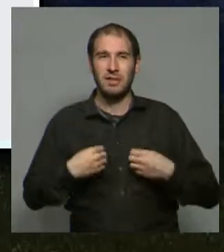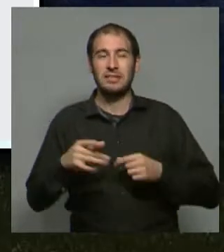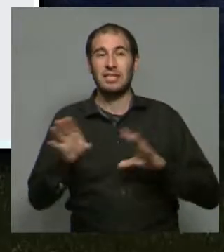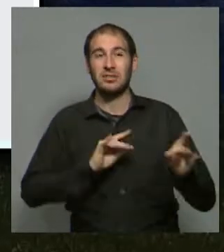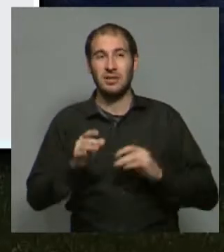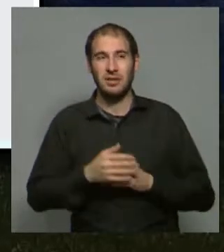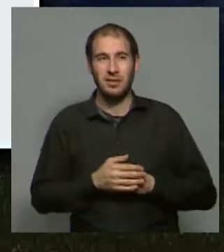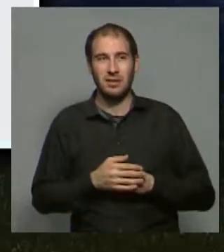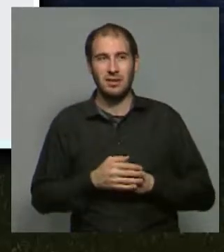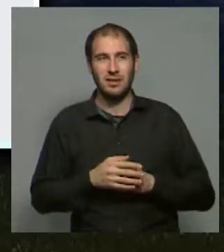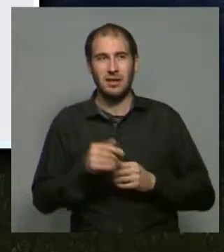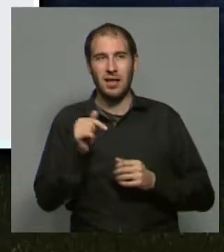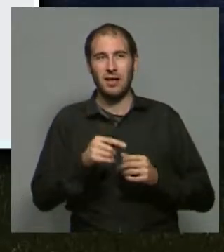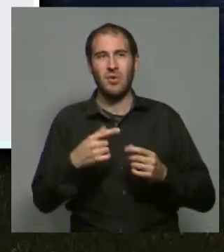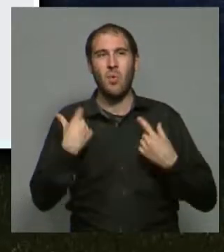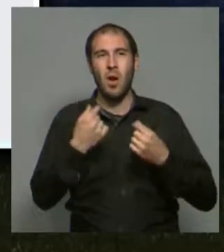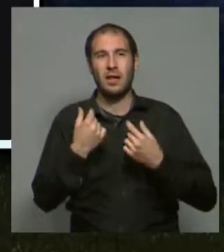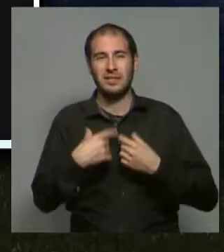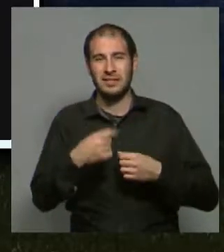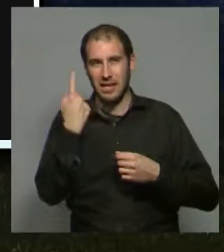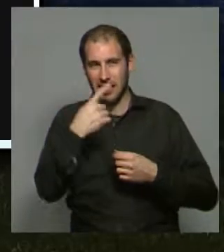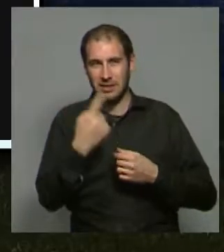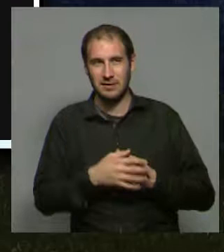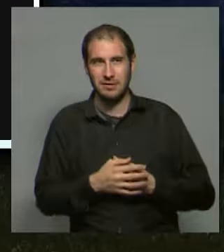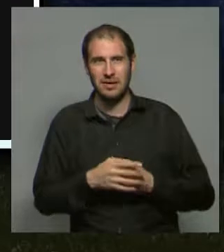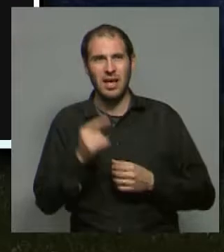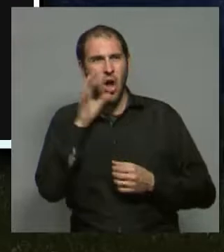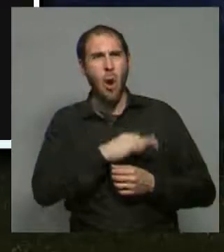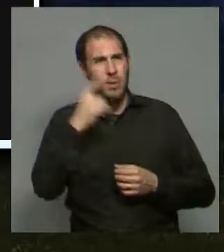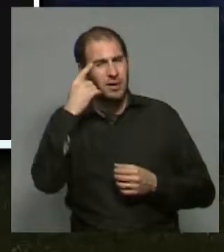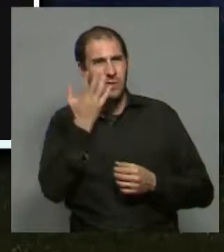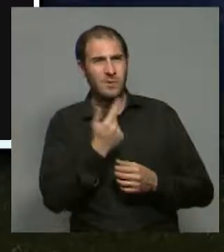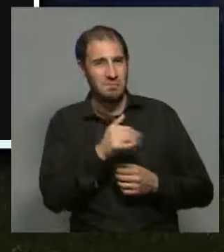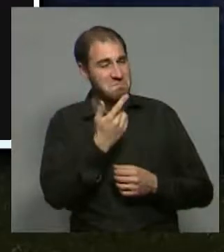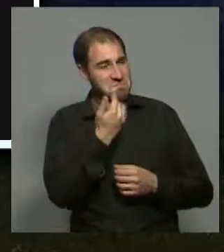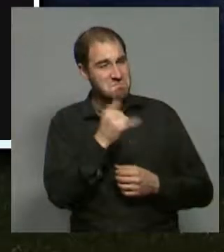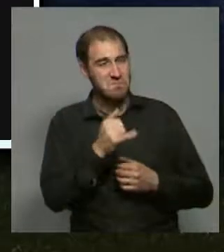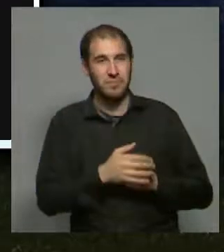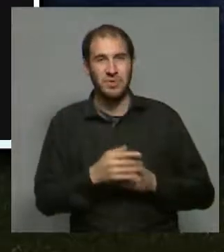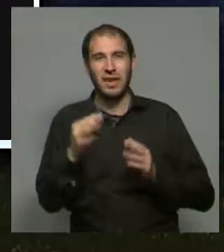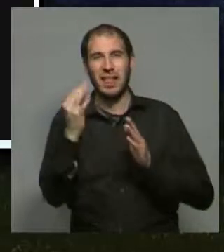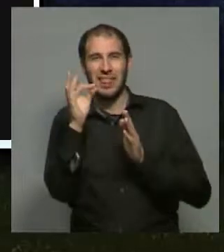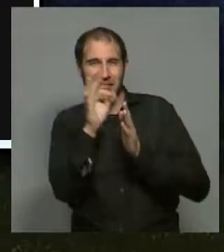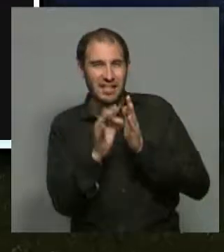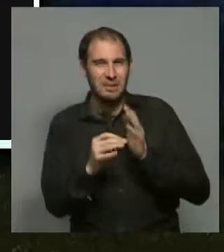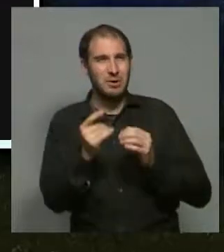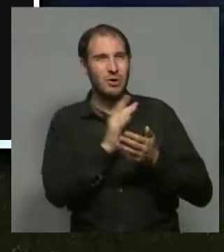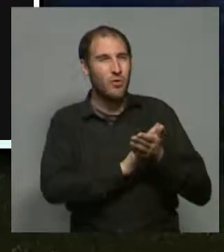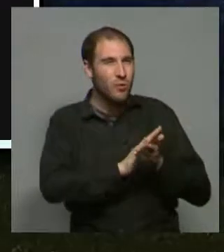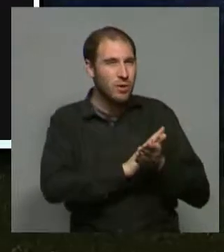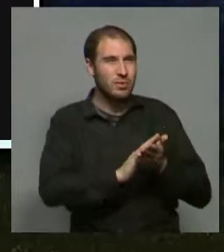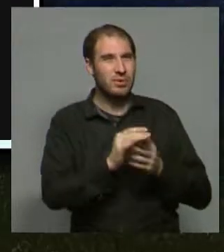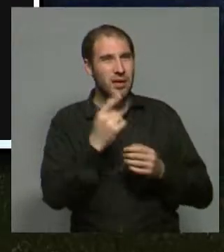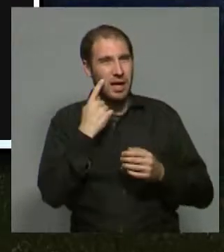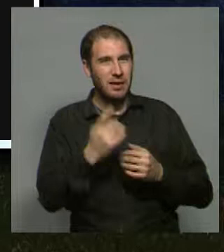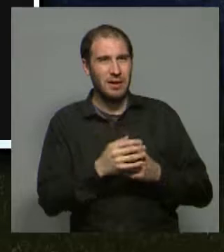argentina. Los laureles pixelados en las tiras celestes. Sí. ¿A usted qué le parece? ¿Le gusta? A mí me gusta. Tiene ciertos detalles. Me gusta el fundamento, que le busquen